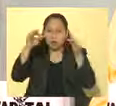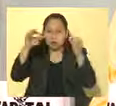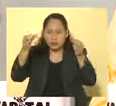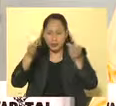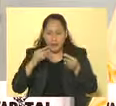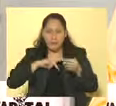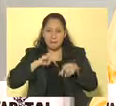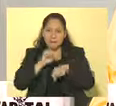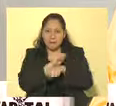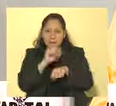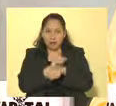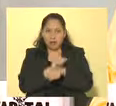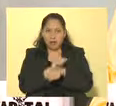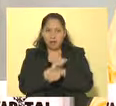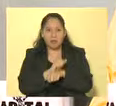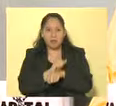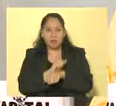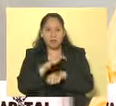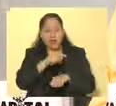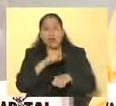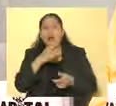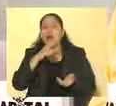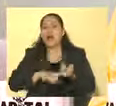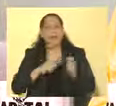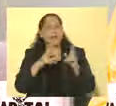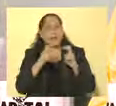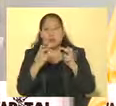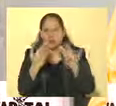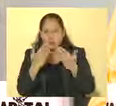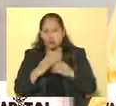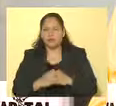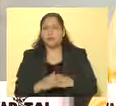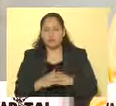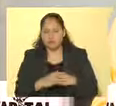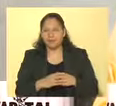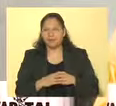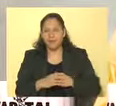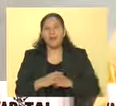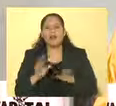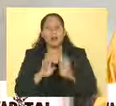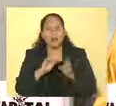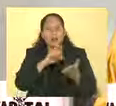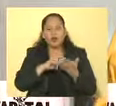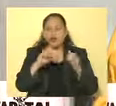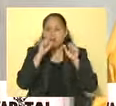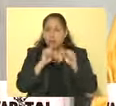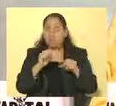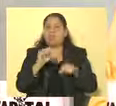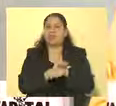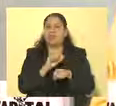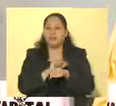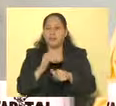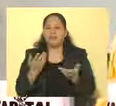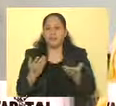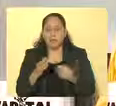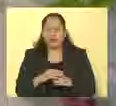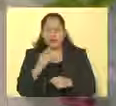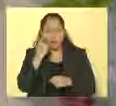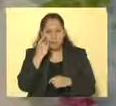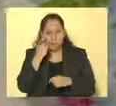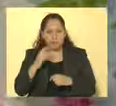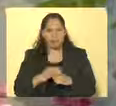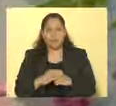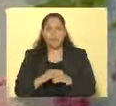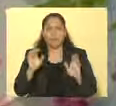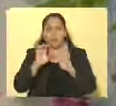vehículo? No tiene reporte de robo. Ah, el de compra segura de vehículo. Pues mira, en este